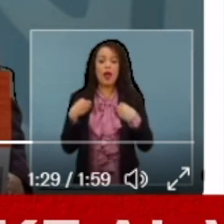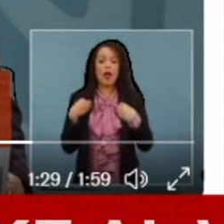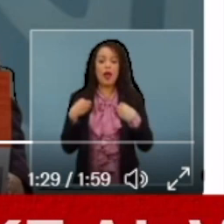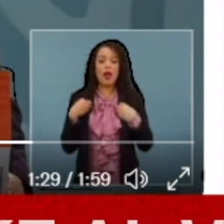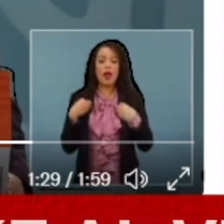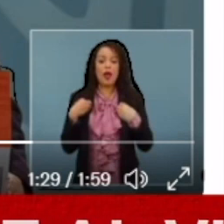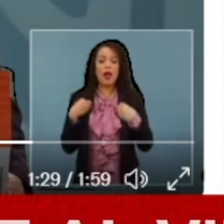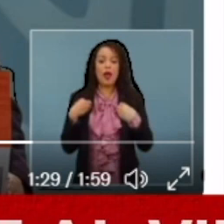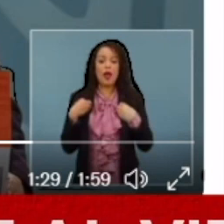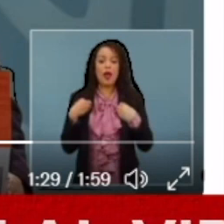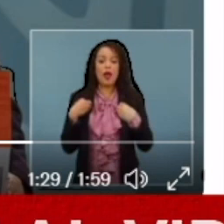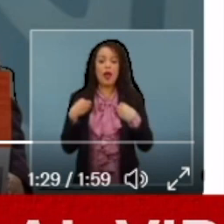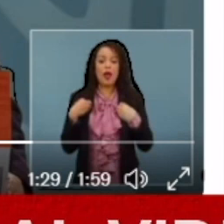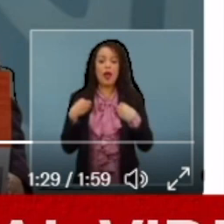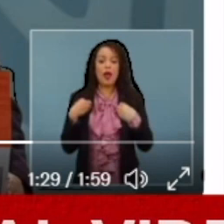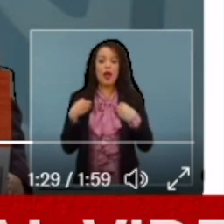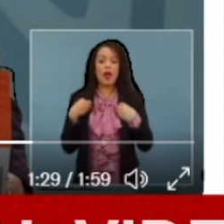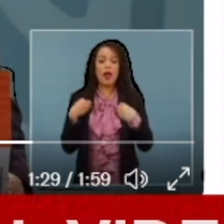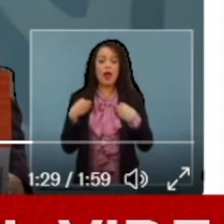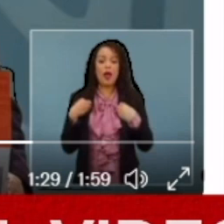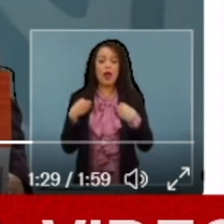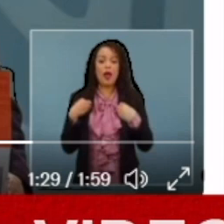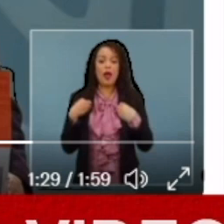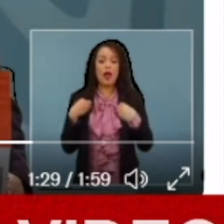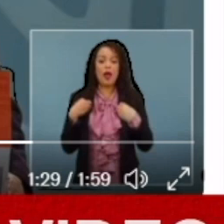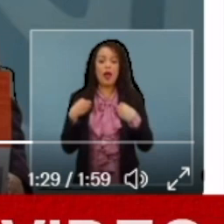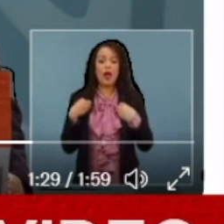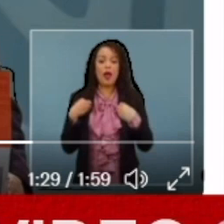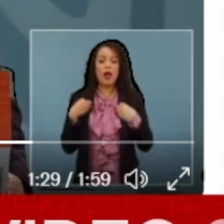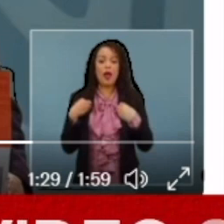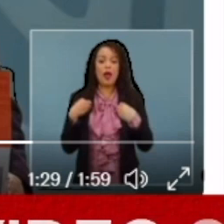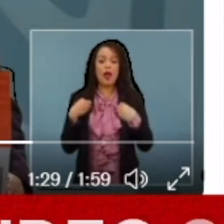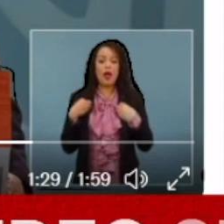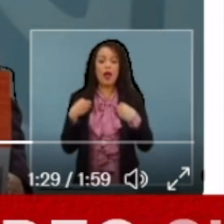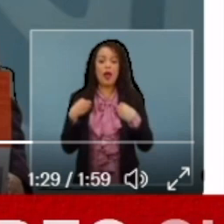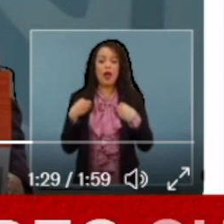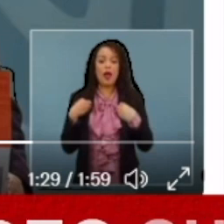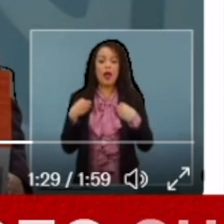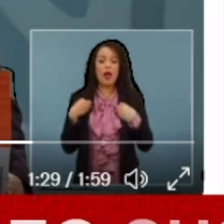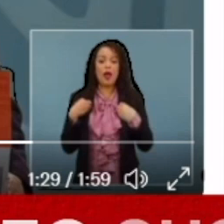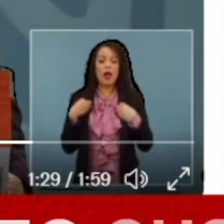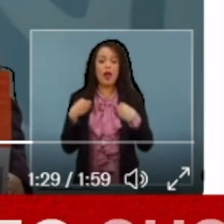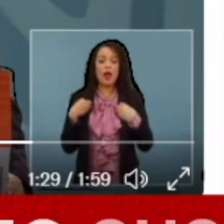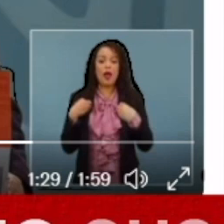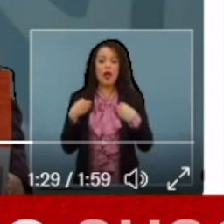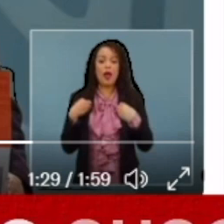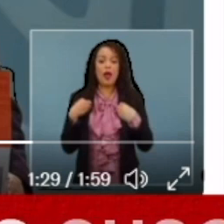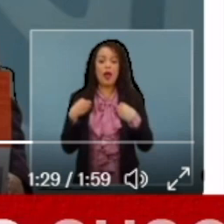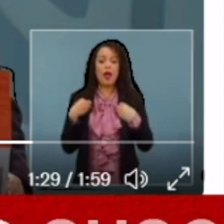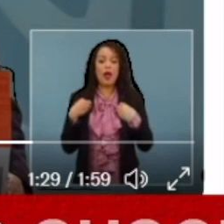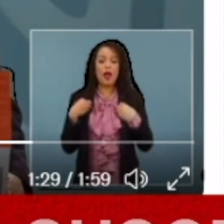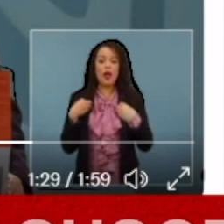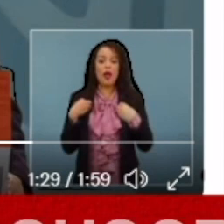hacer esta boda, y más en otro país que no era México. Si no tenía nada que ocultar, ¿por qué se hace en otro